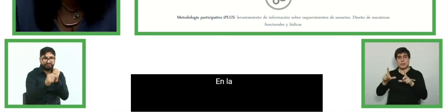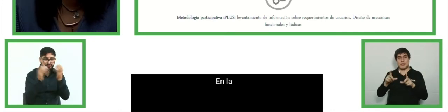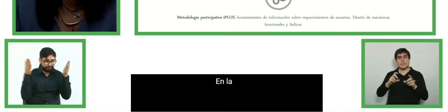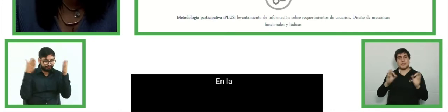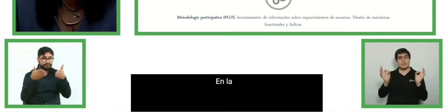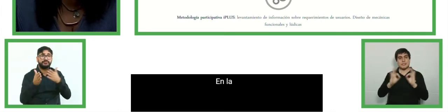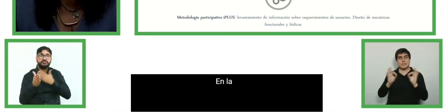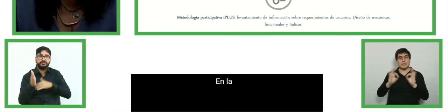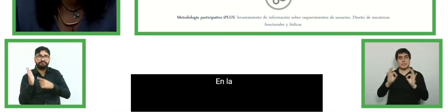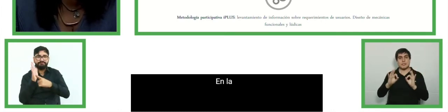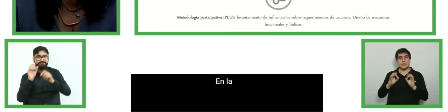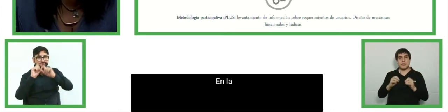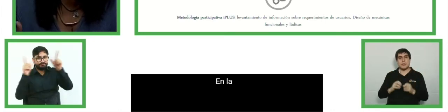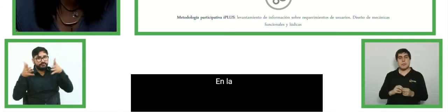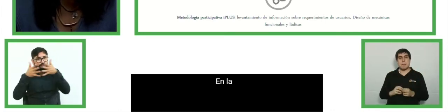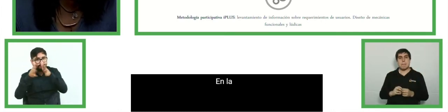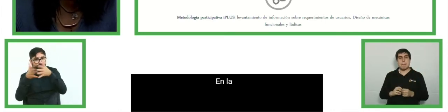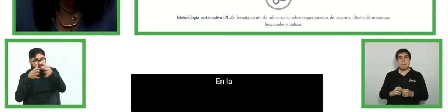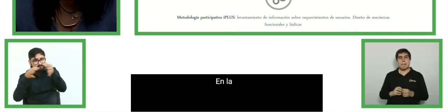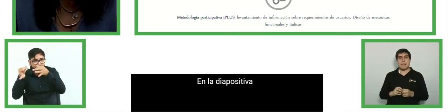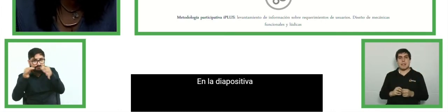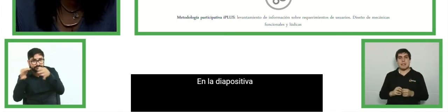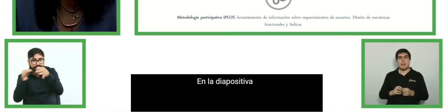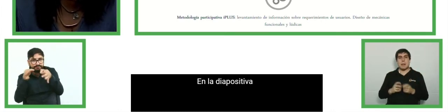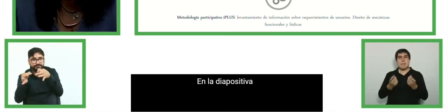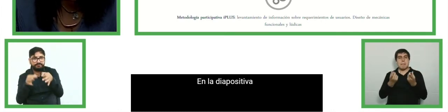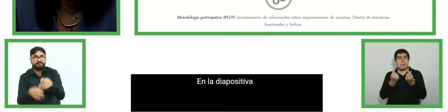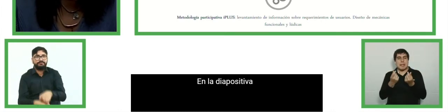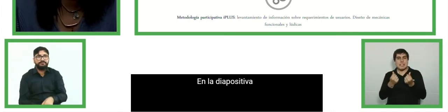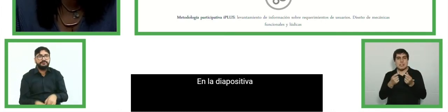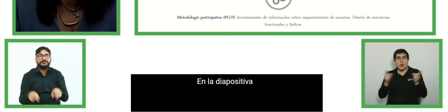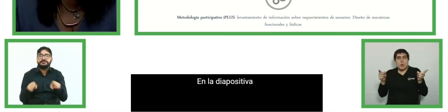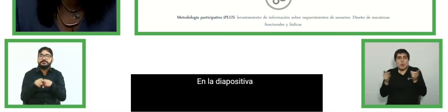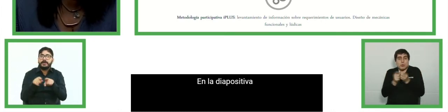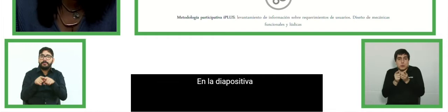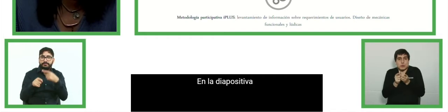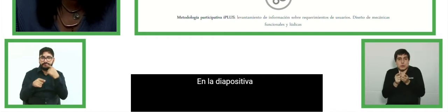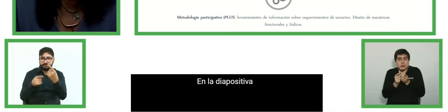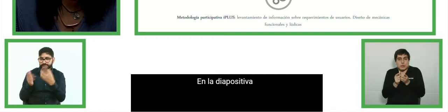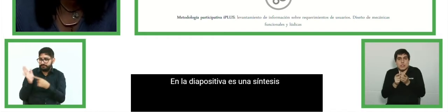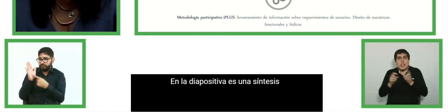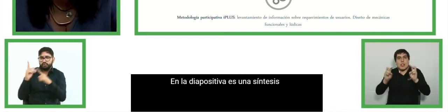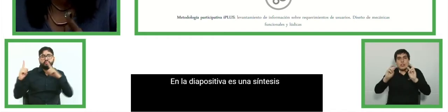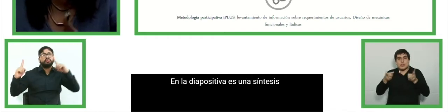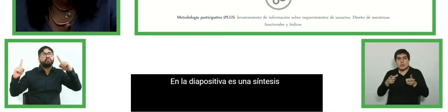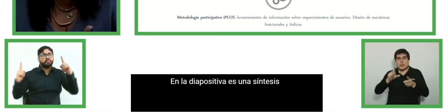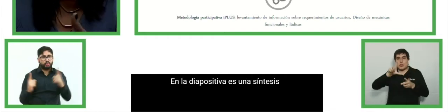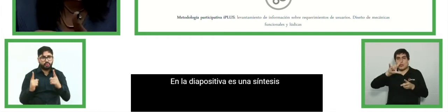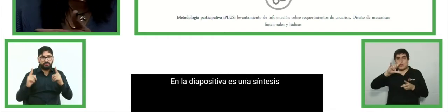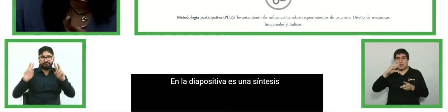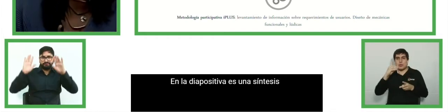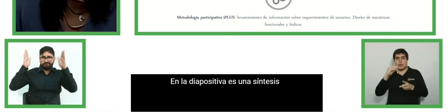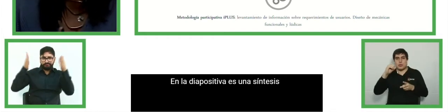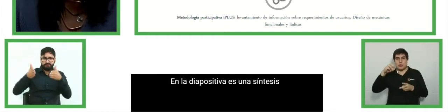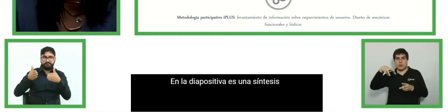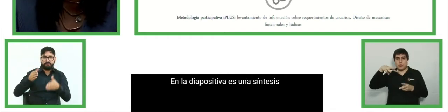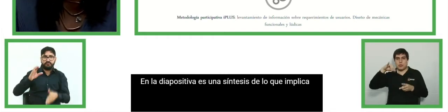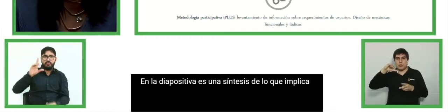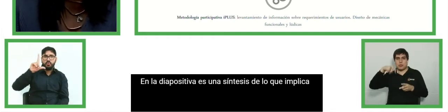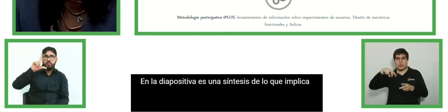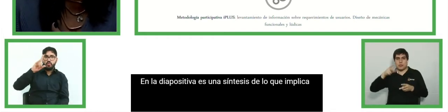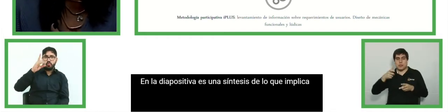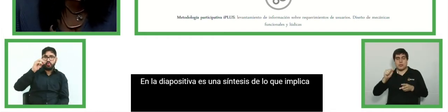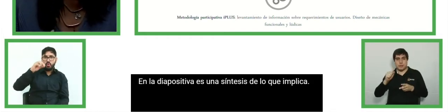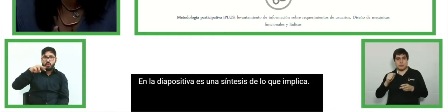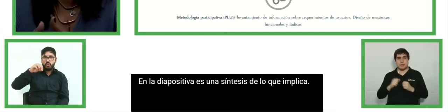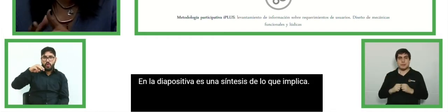es una síntesis de lo que implica Ludominga. Sin embargo, le pediría que regrese a la anterior,